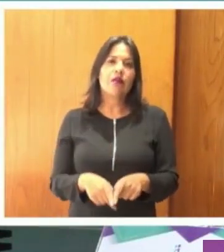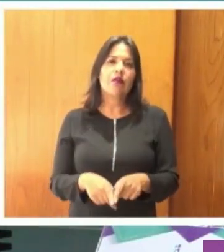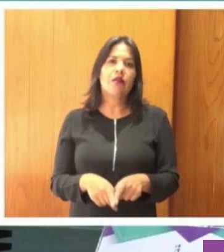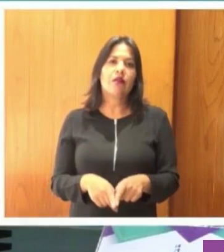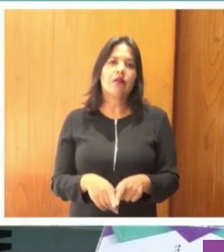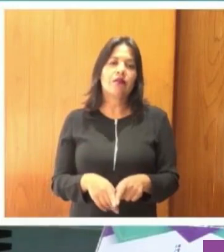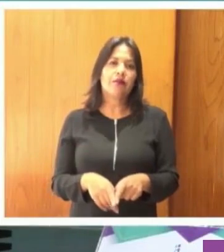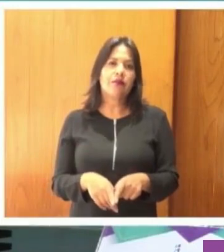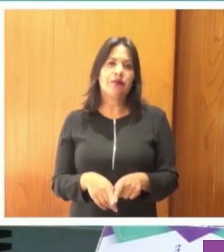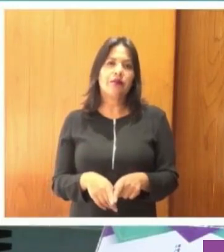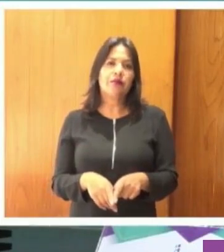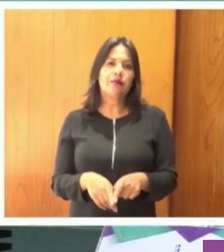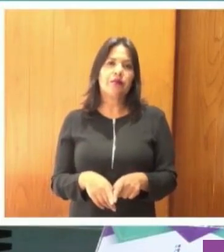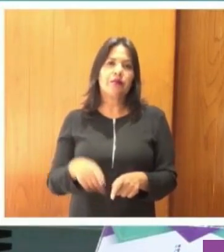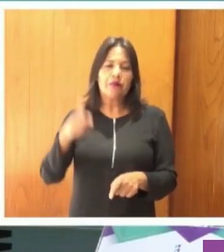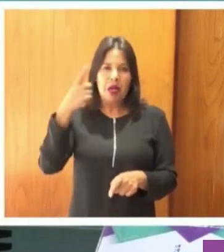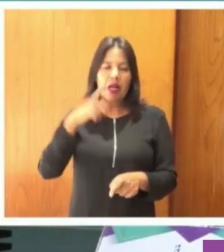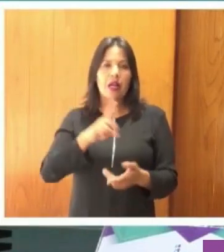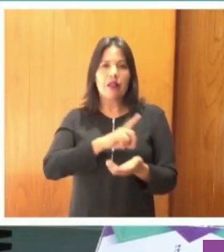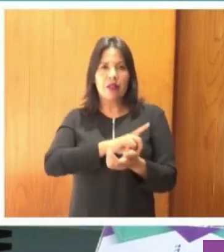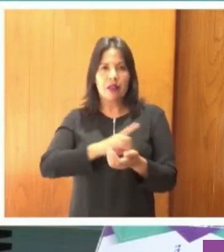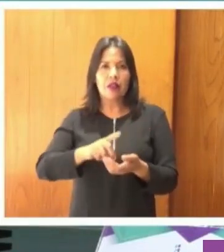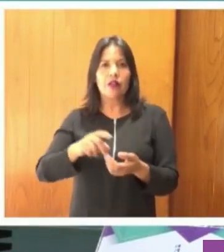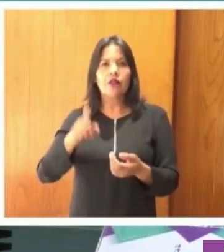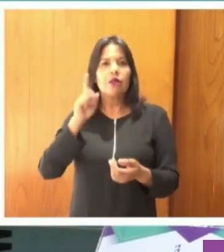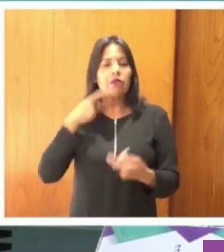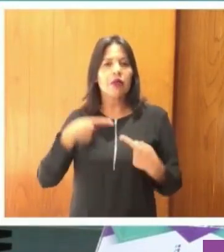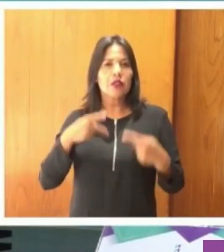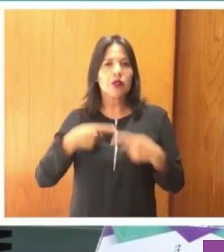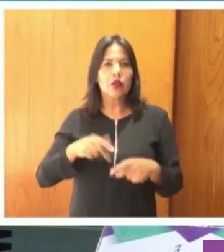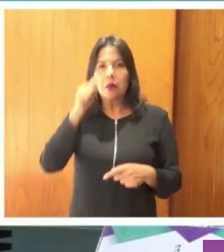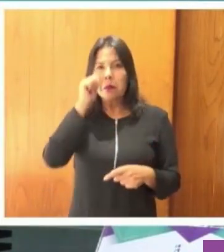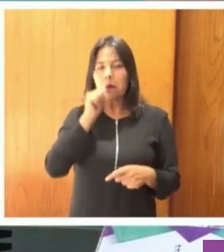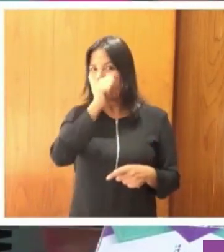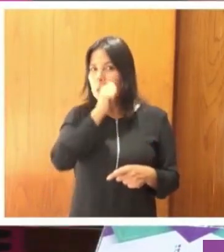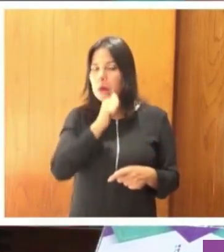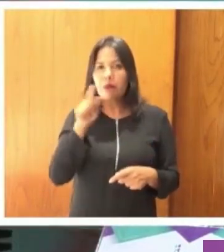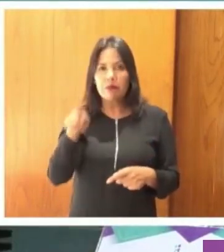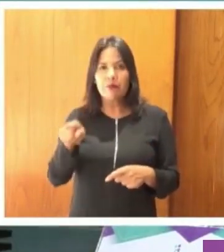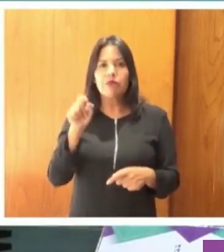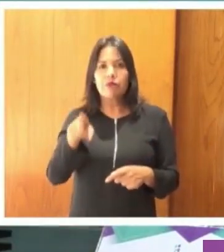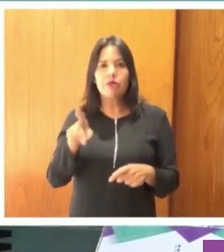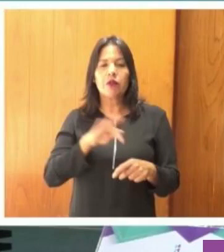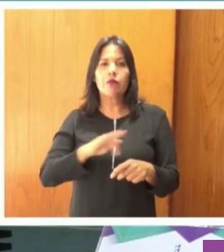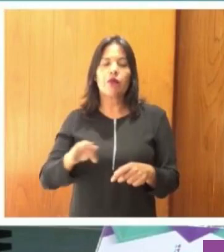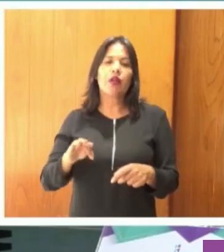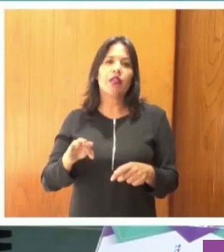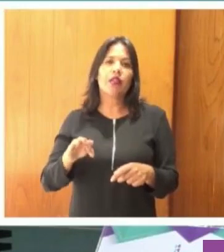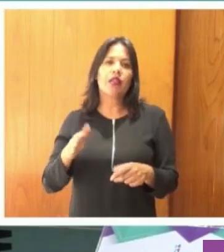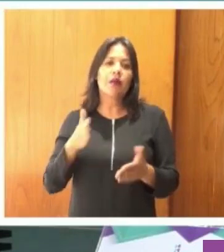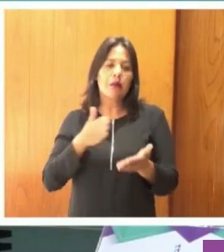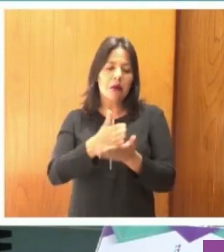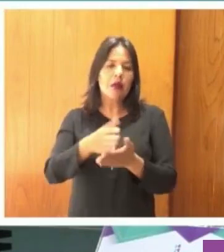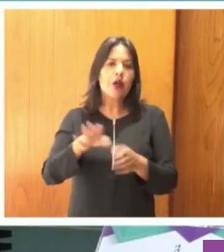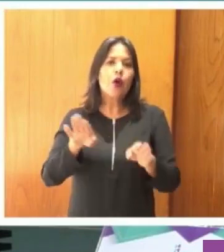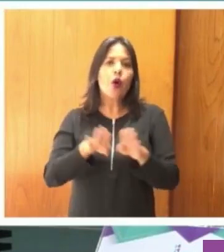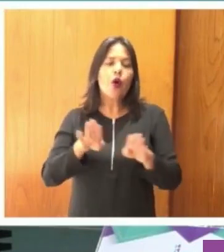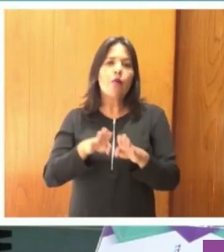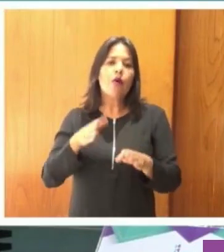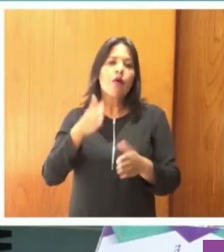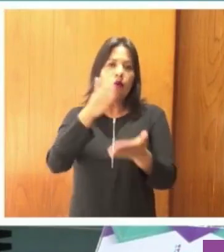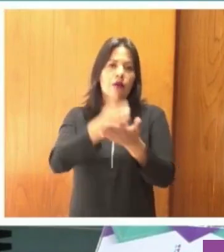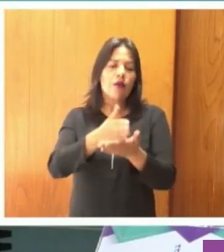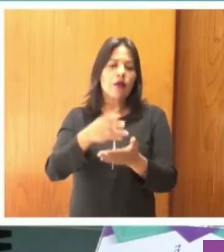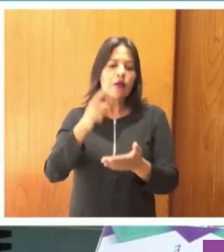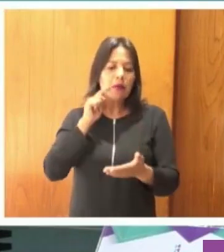en la Constitución de Derechos, para que las personas con debilidad visual puedan acceder a las oficinas y